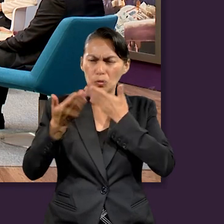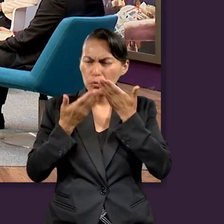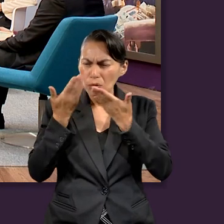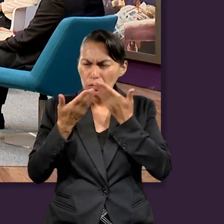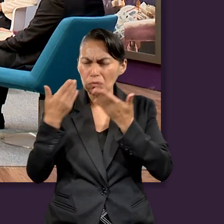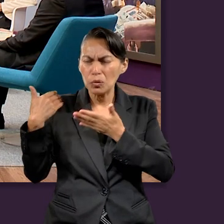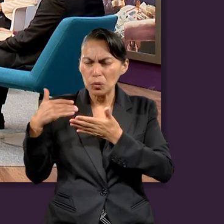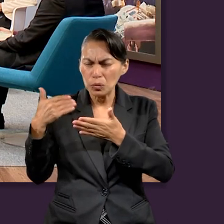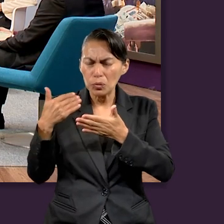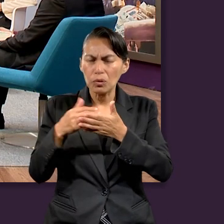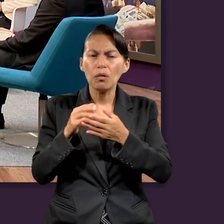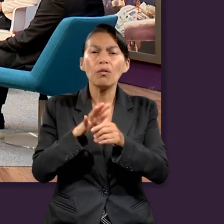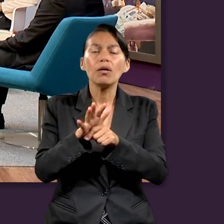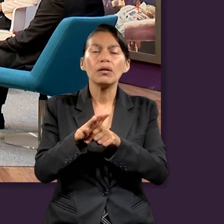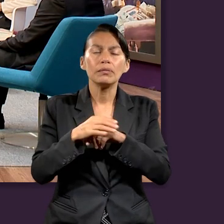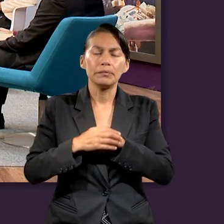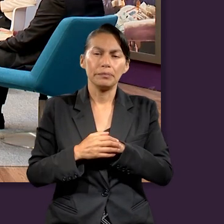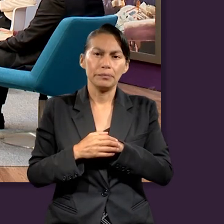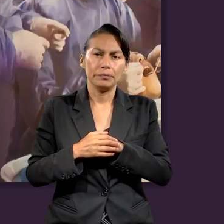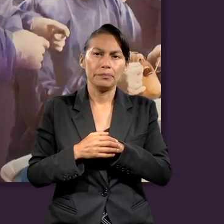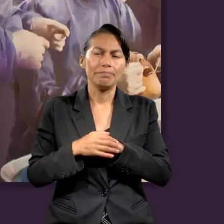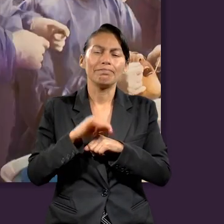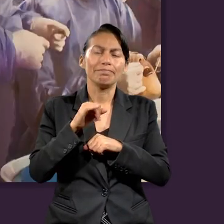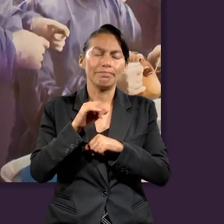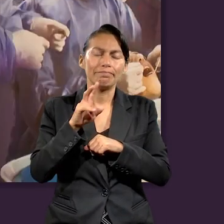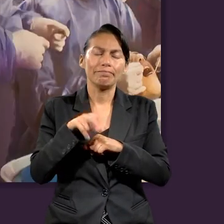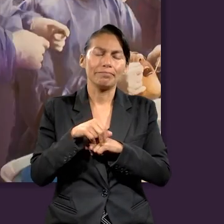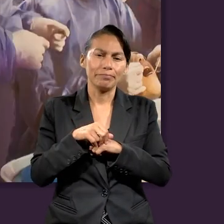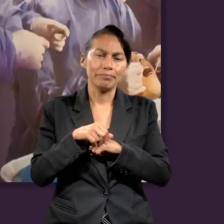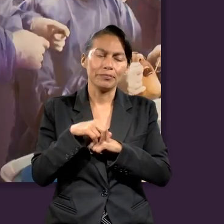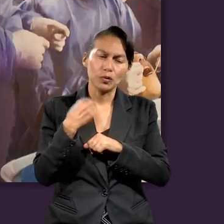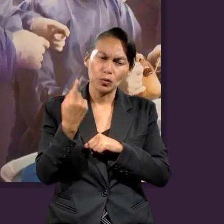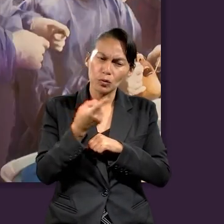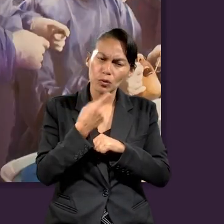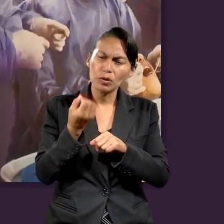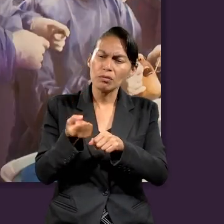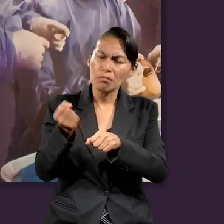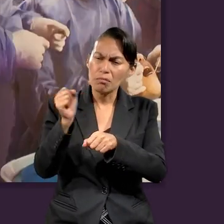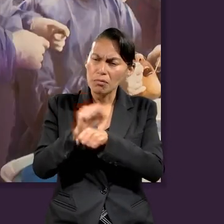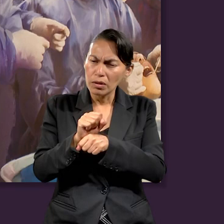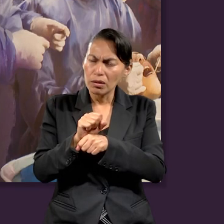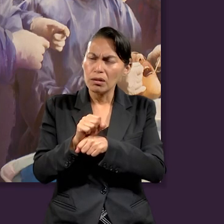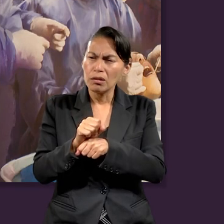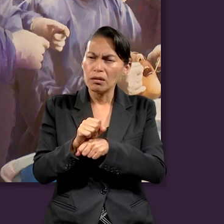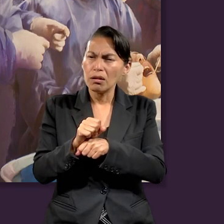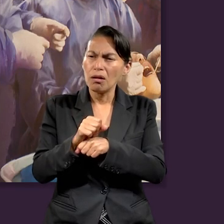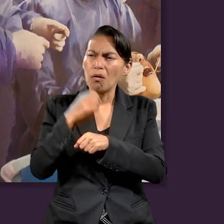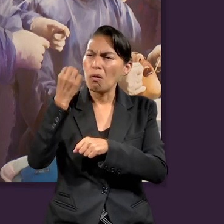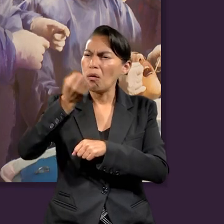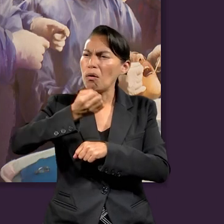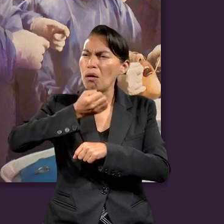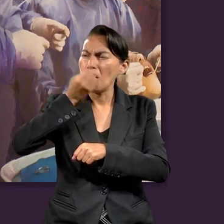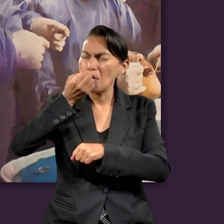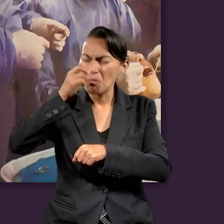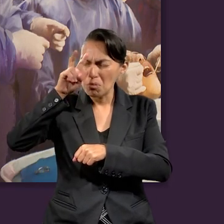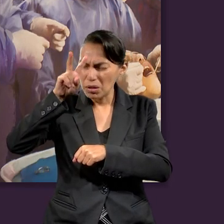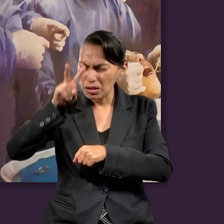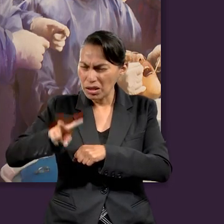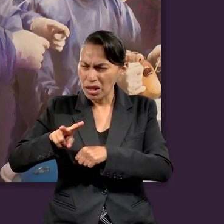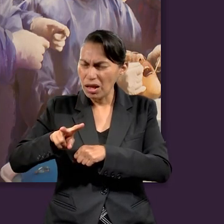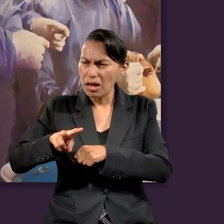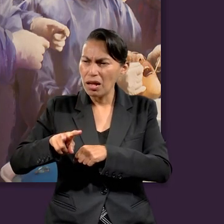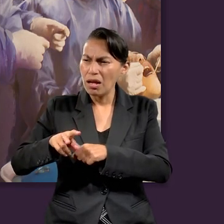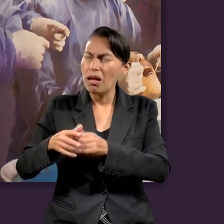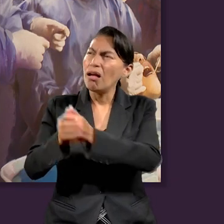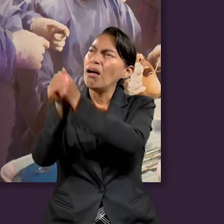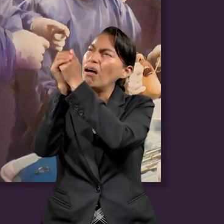lección de lo que hemos estudiado durante esta semana? Sí, bueno, pastor, yo creo que esta semana hemos aprendido sobre cómo es la verdadera